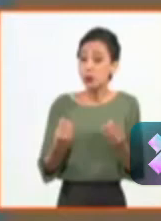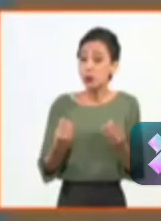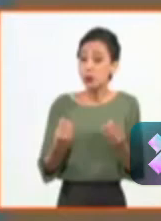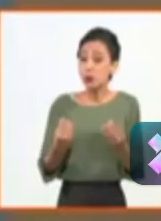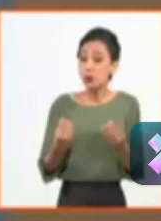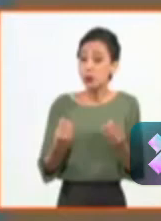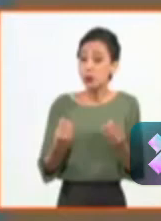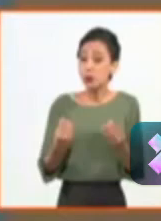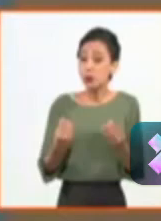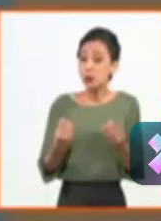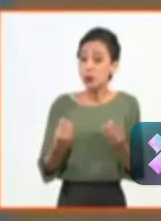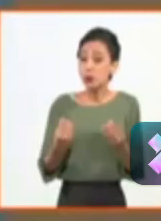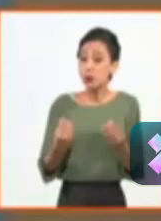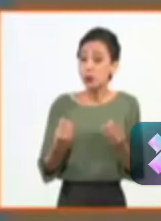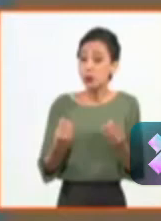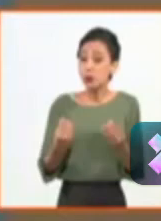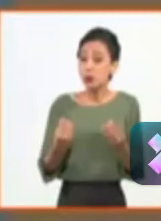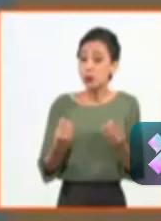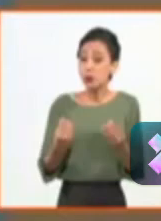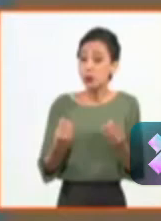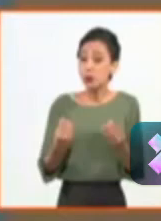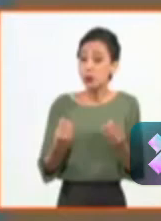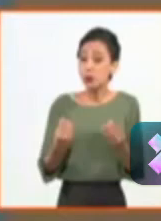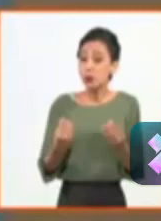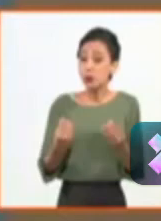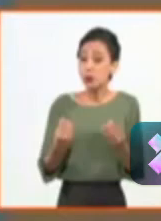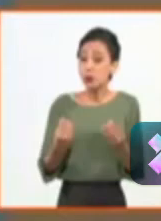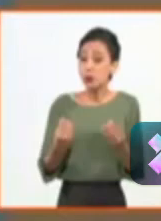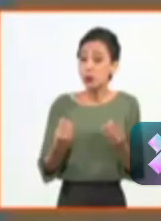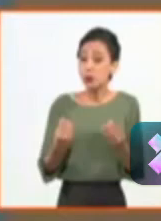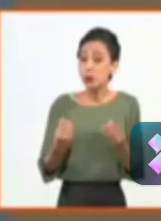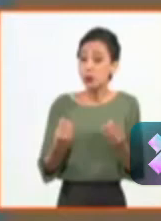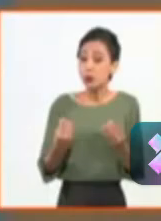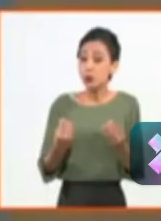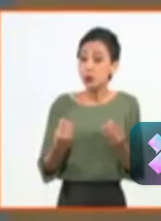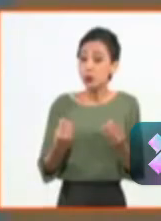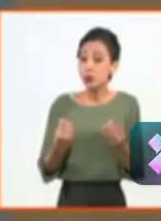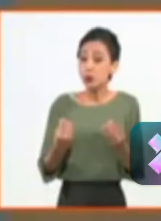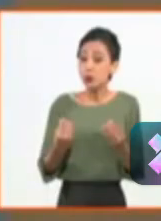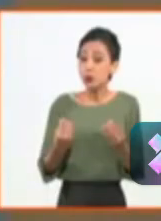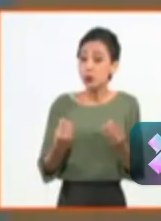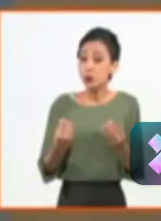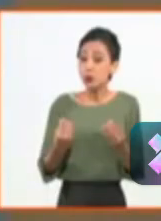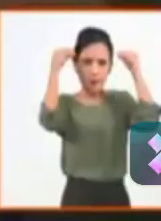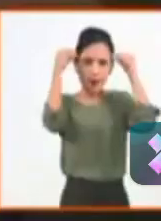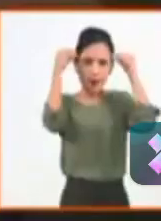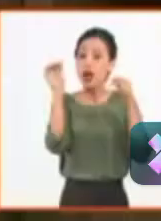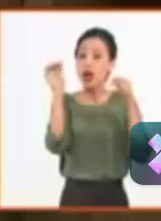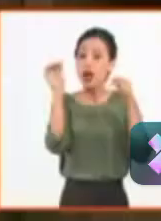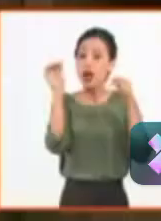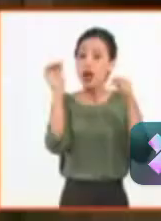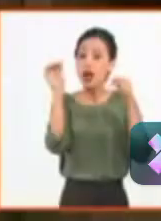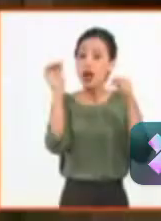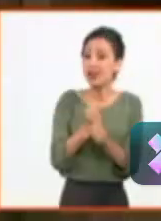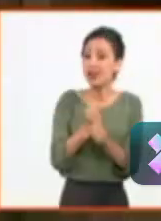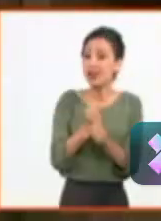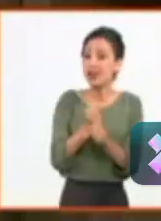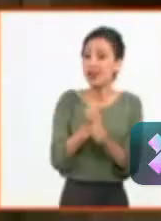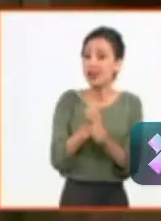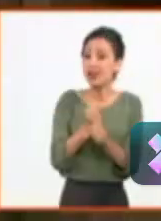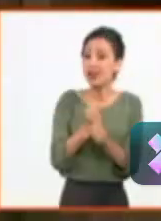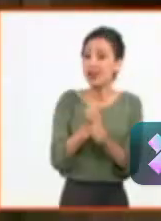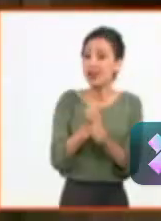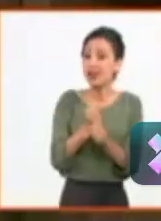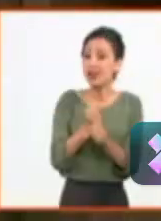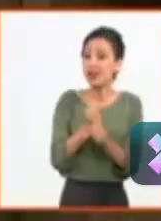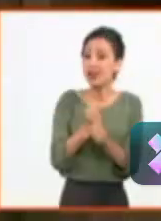de todos los trabajadores. No hablo solamente de los médicos y las enfermeras, hablo de los trabajadores de servicio que